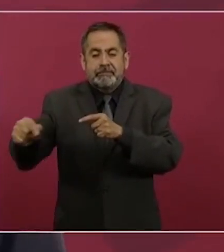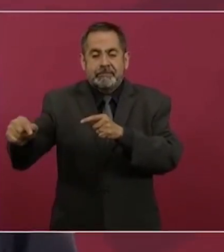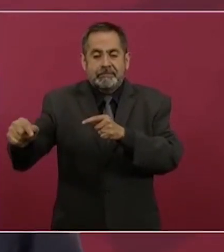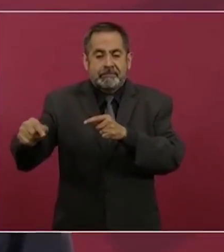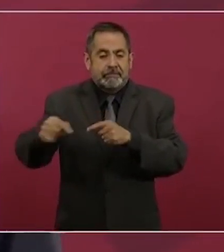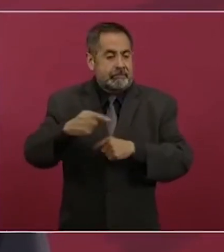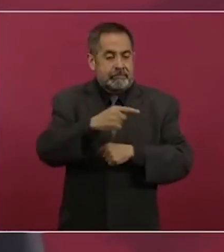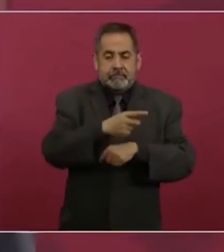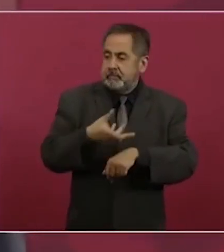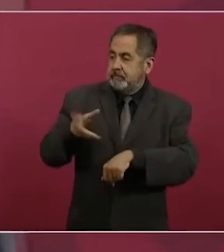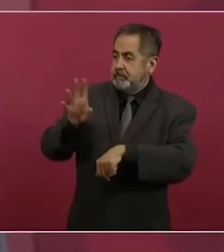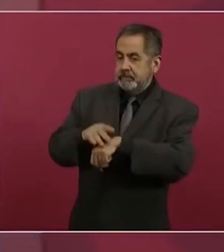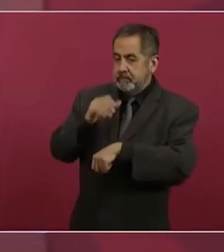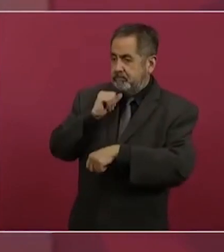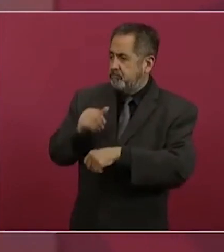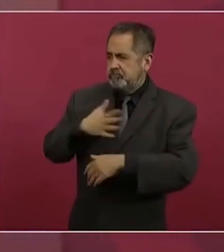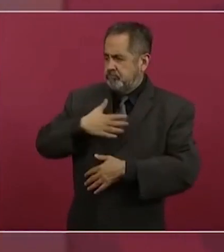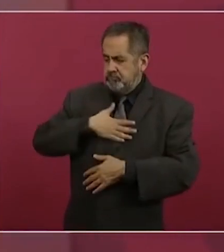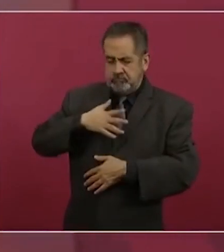nos van